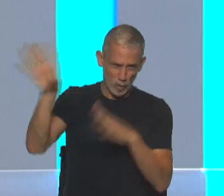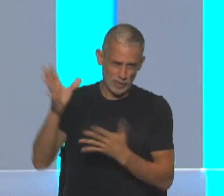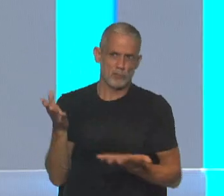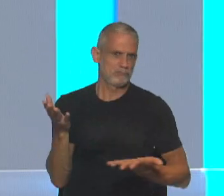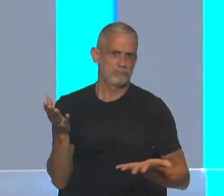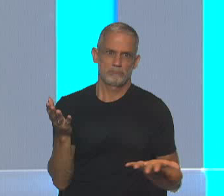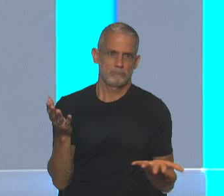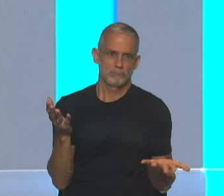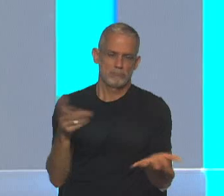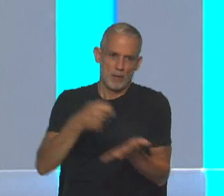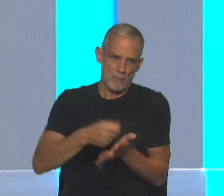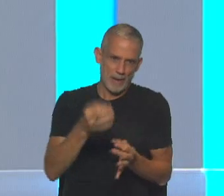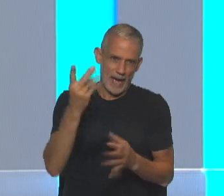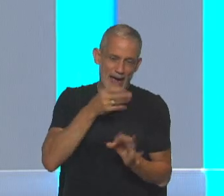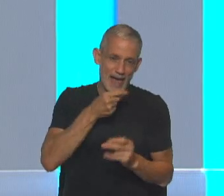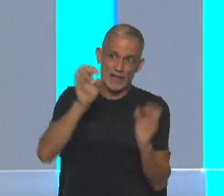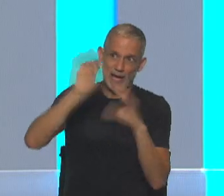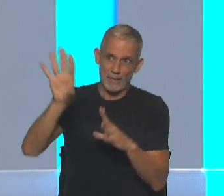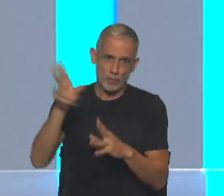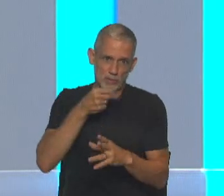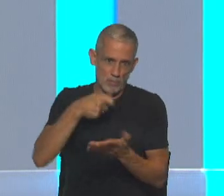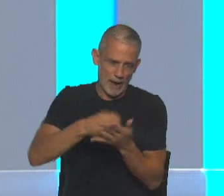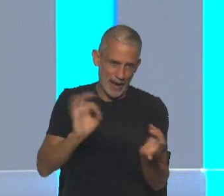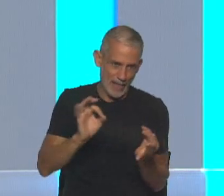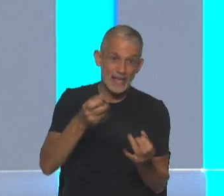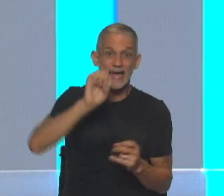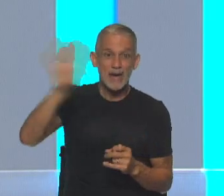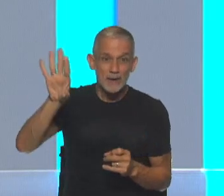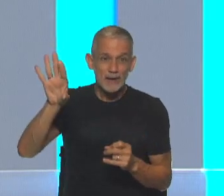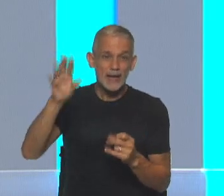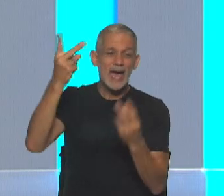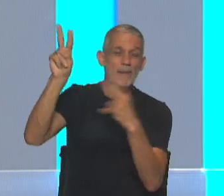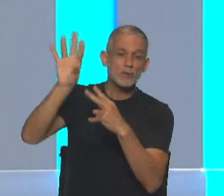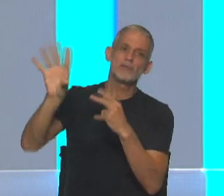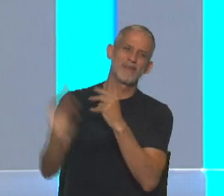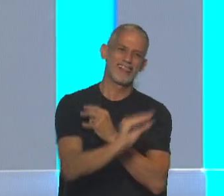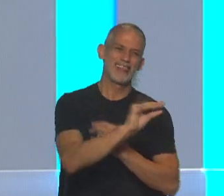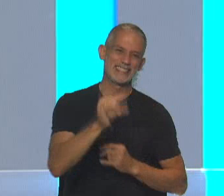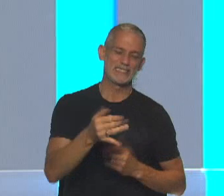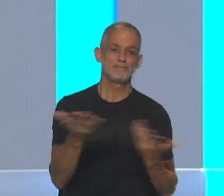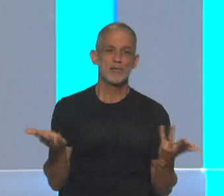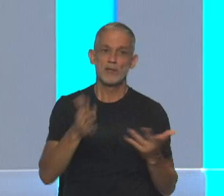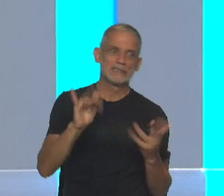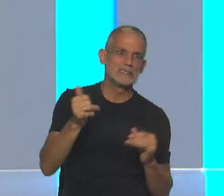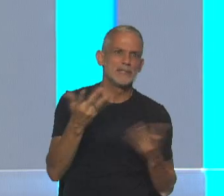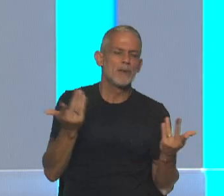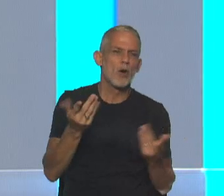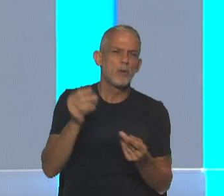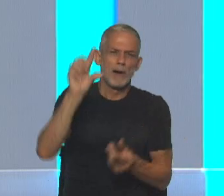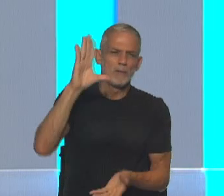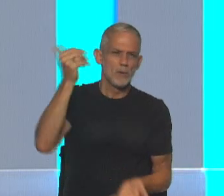este no van a pagar retenciones lo que no se exporte no pagar retención este aunque del otro lado sí